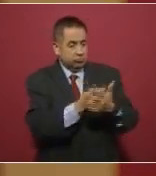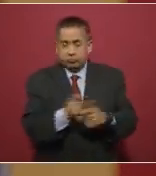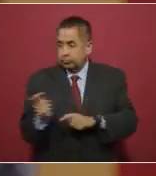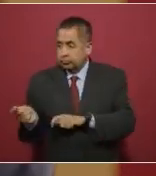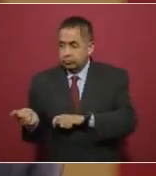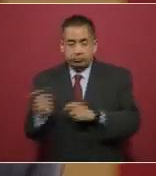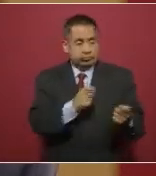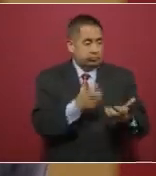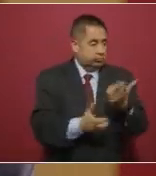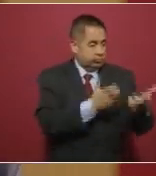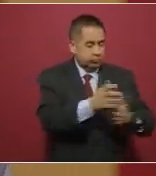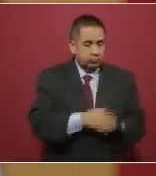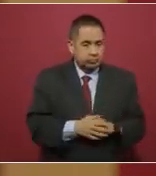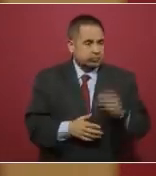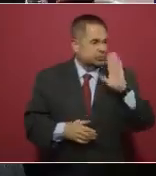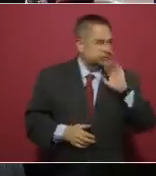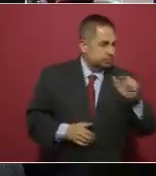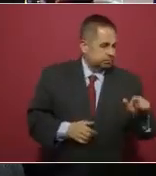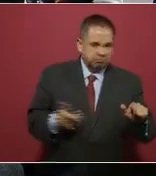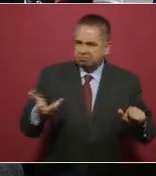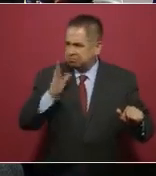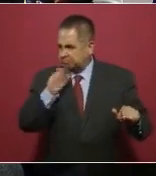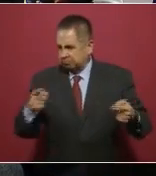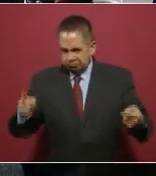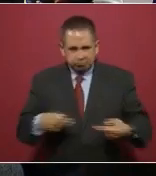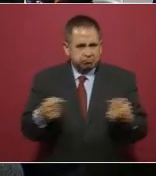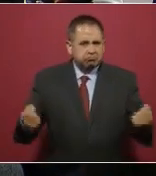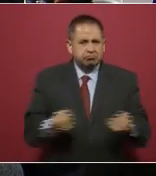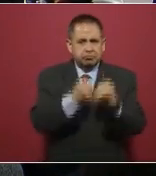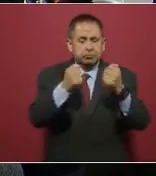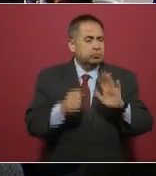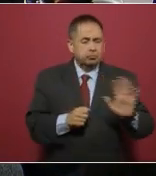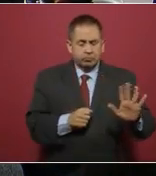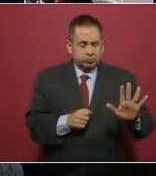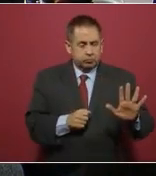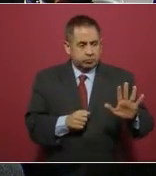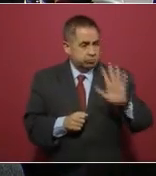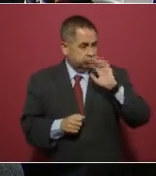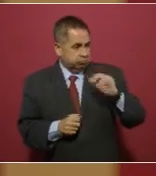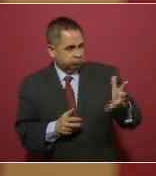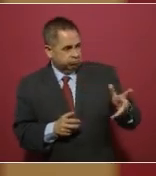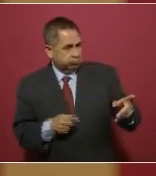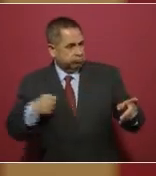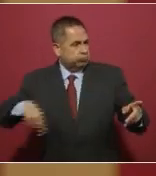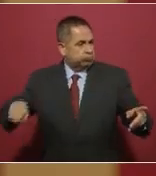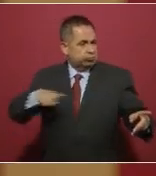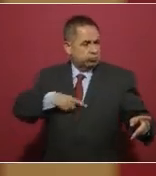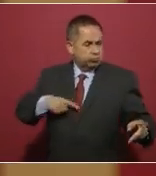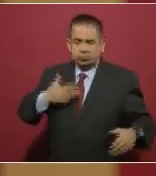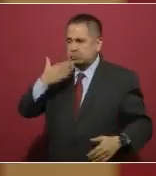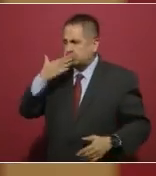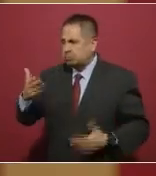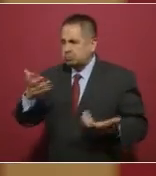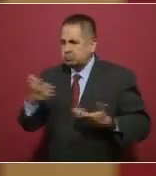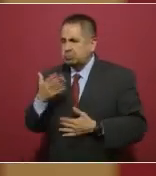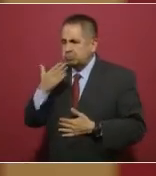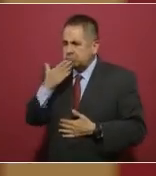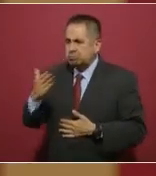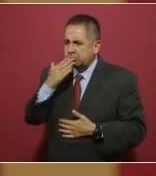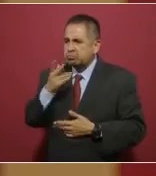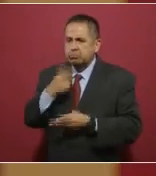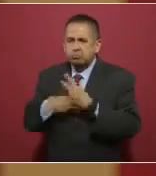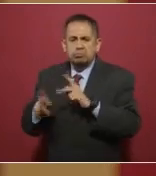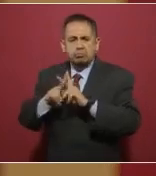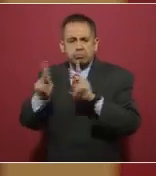puede enfrentar el mal con el mal. El mal hay que enfrentarlo haciendo el bien, y la paz y la tranquilidad son frutos